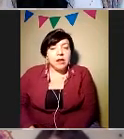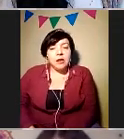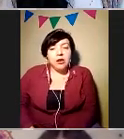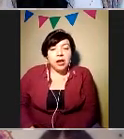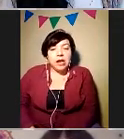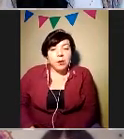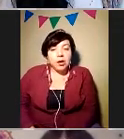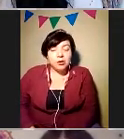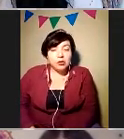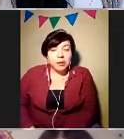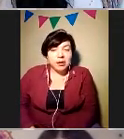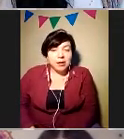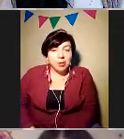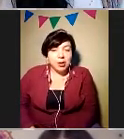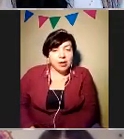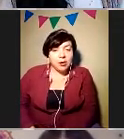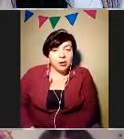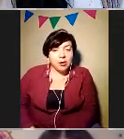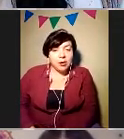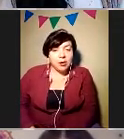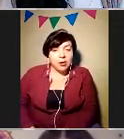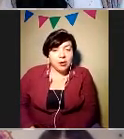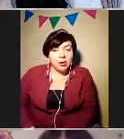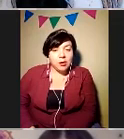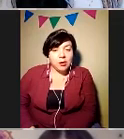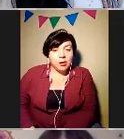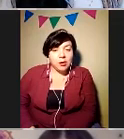Sí, claro, es un acto sumamente político.